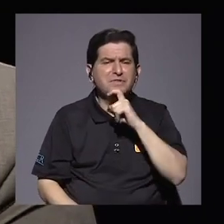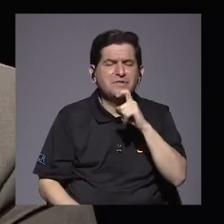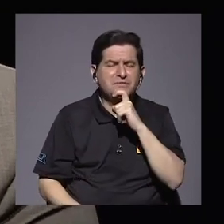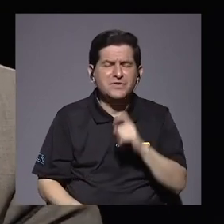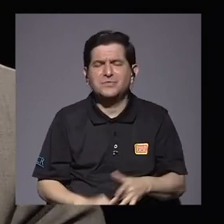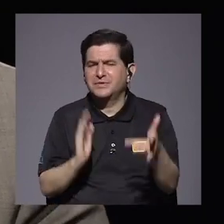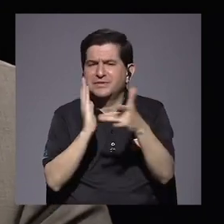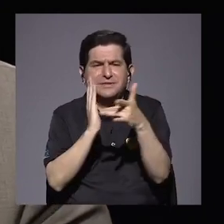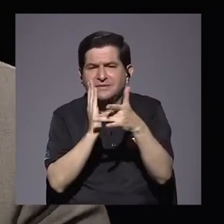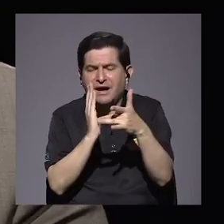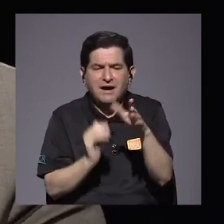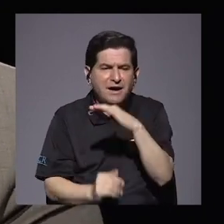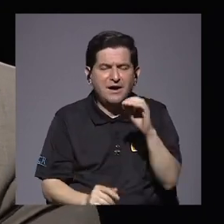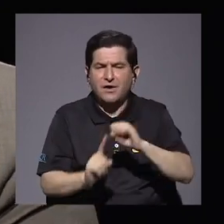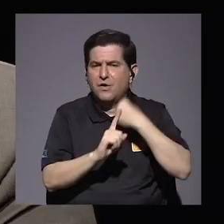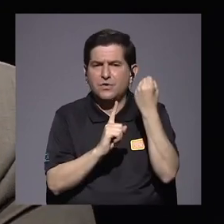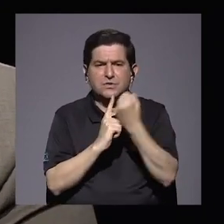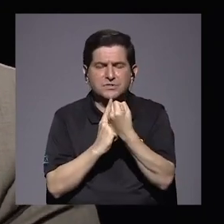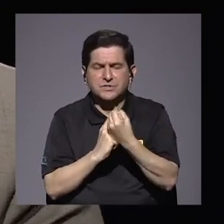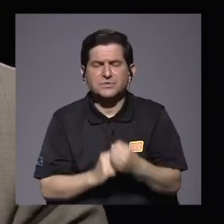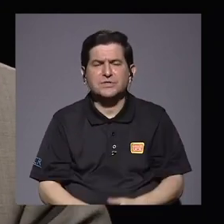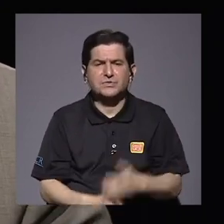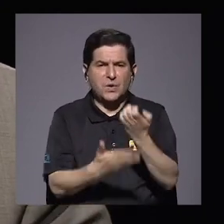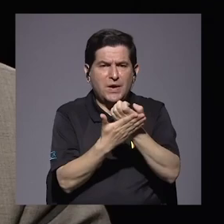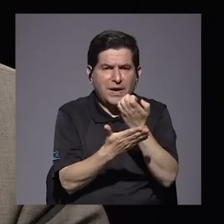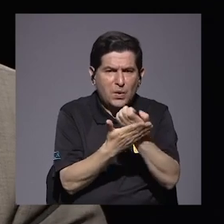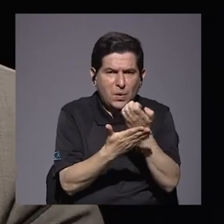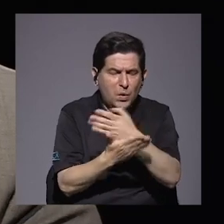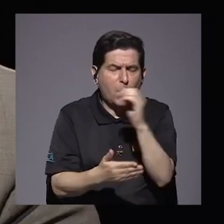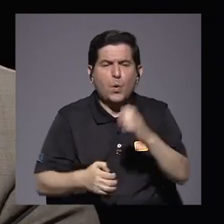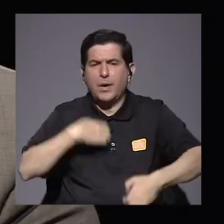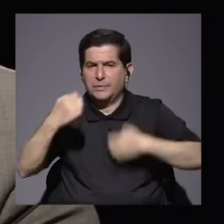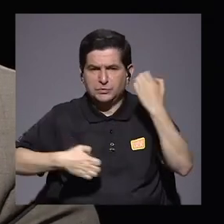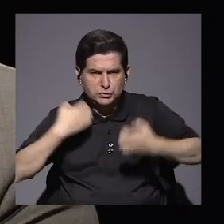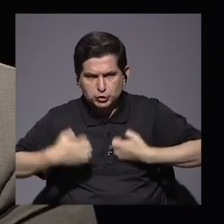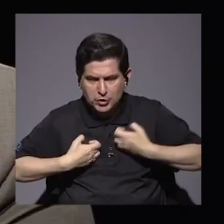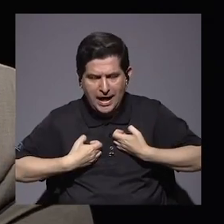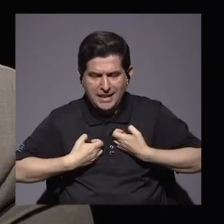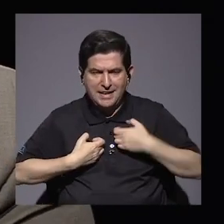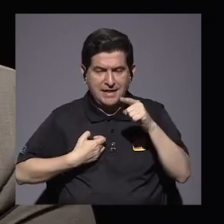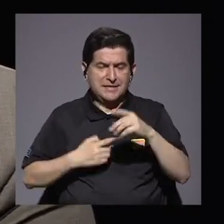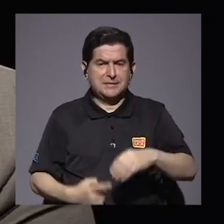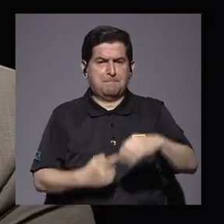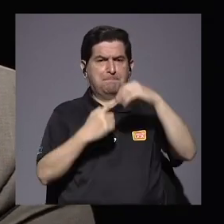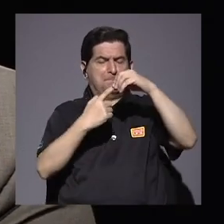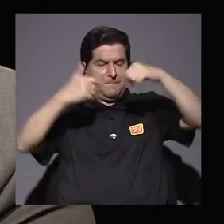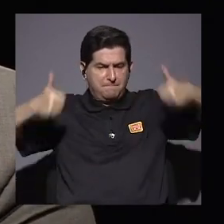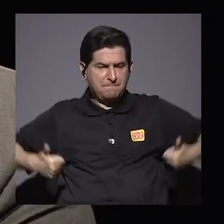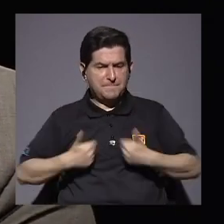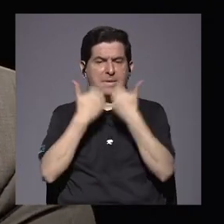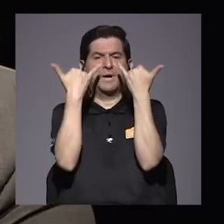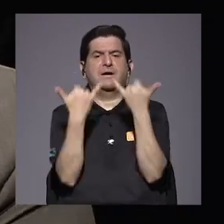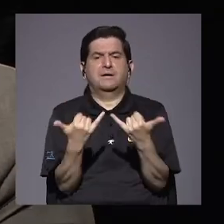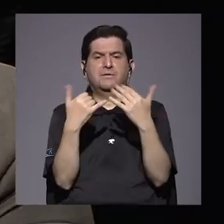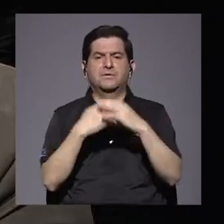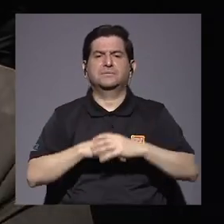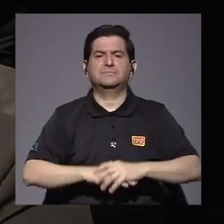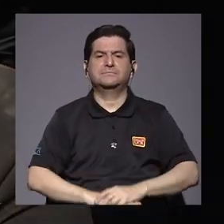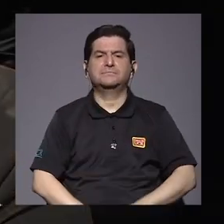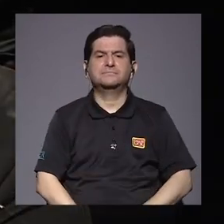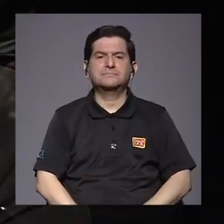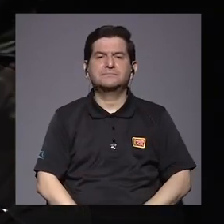tenemos en el país, sea por condiciones socioeconómicas o sea por condiciones emocionales. Creo que ese es el principal reto que tenemos en este